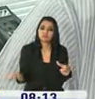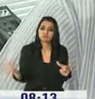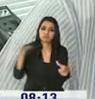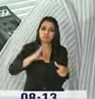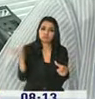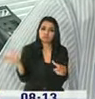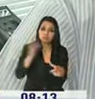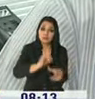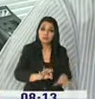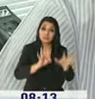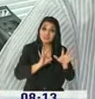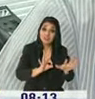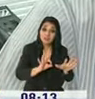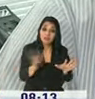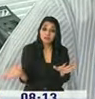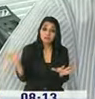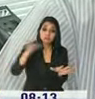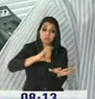7